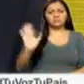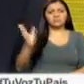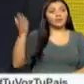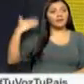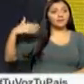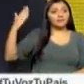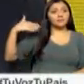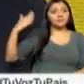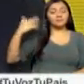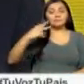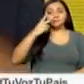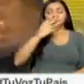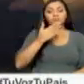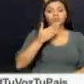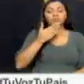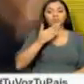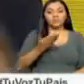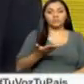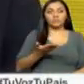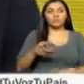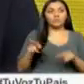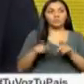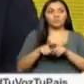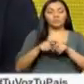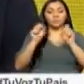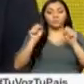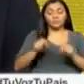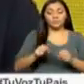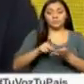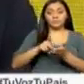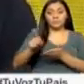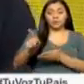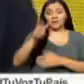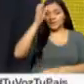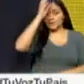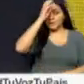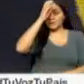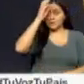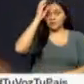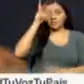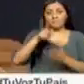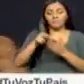antes, ¿no? Que el que podía pagarse una clínica se atendía mejor